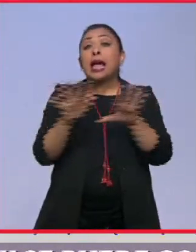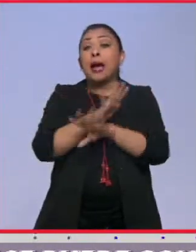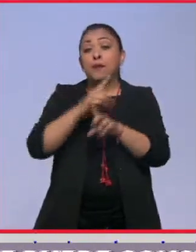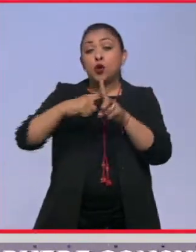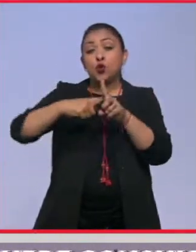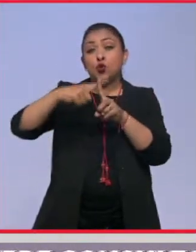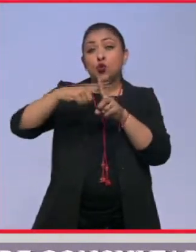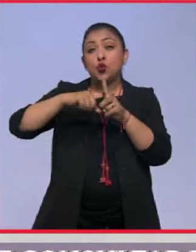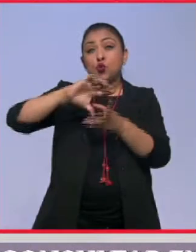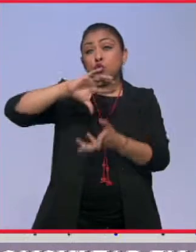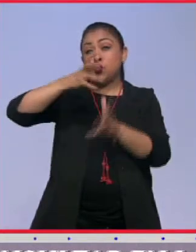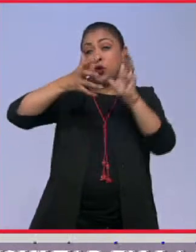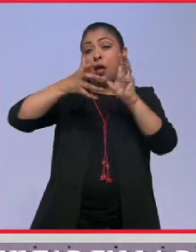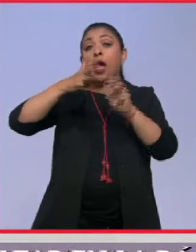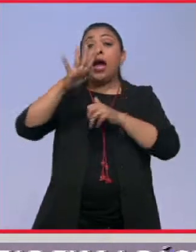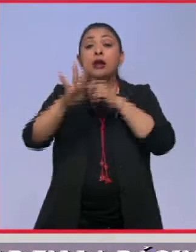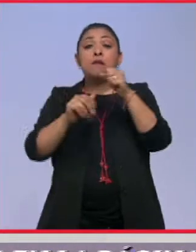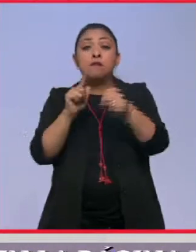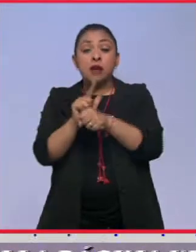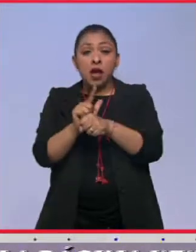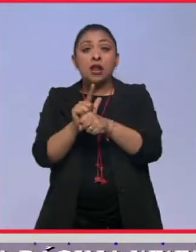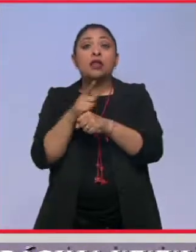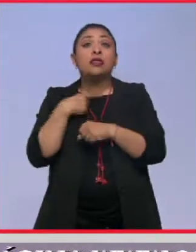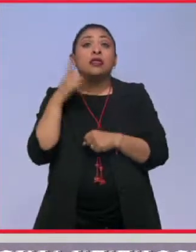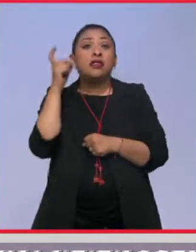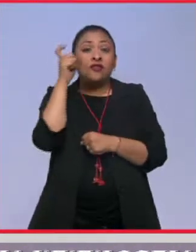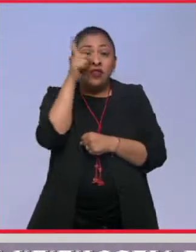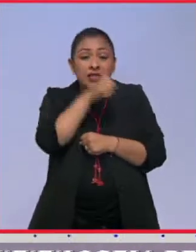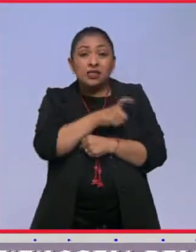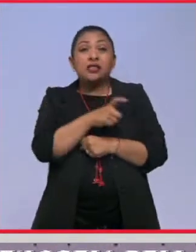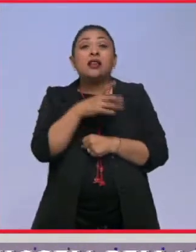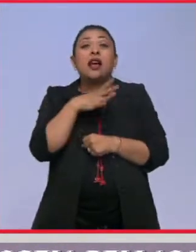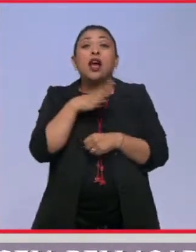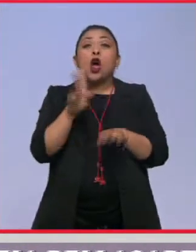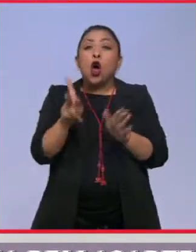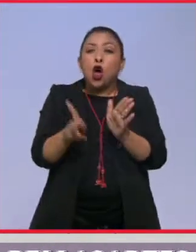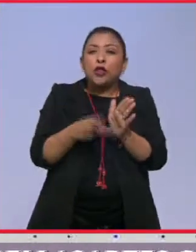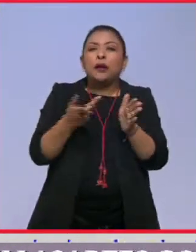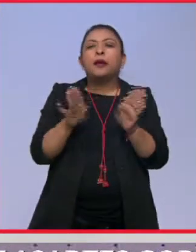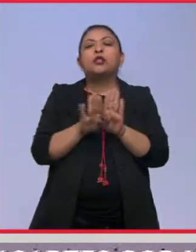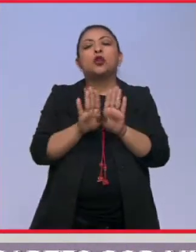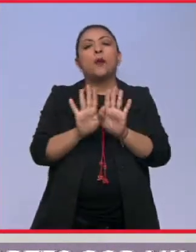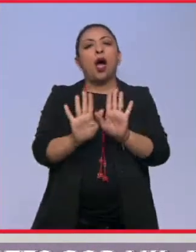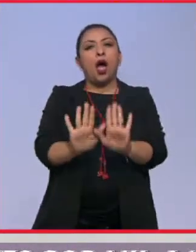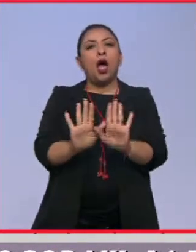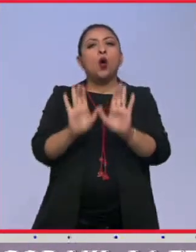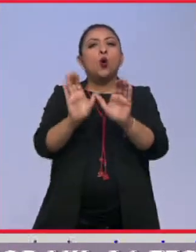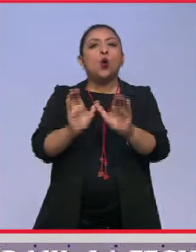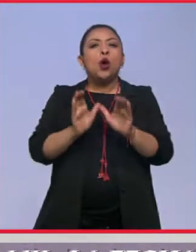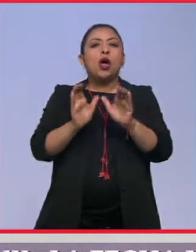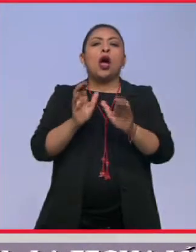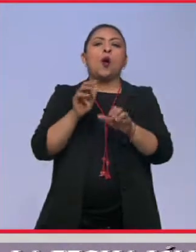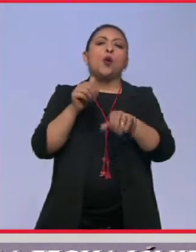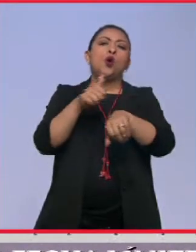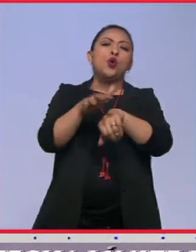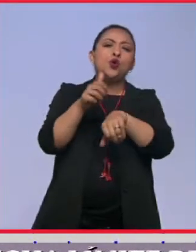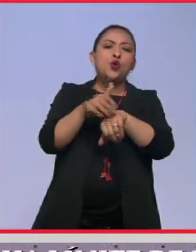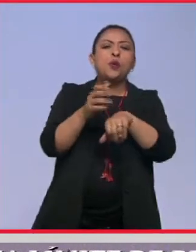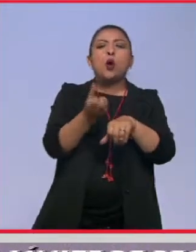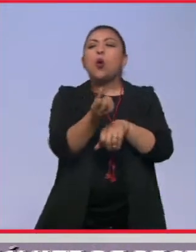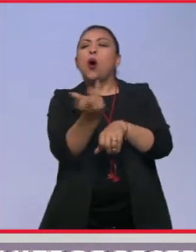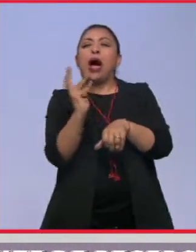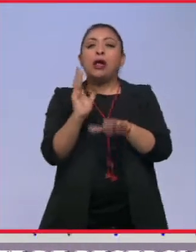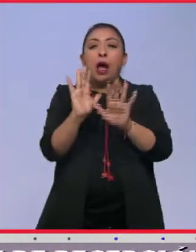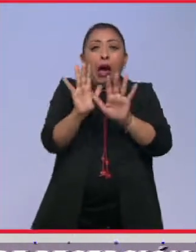climático, animales que difícilmente se ha logrado restablecer un poco, ya no su número de